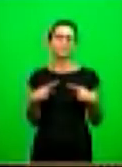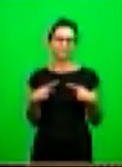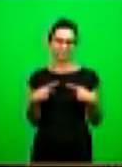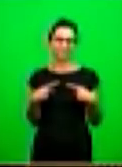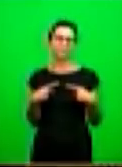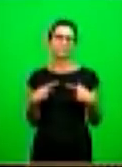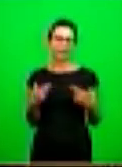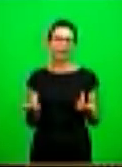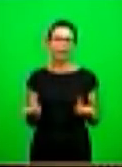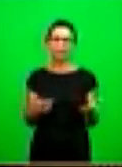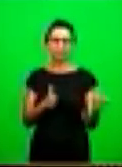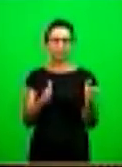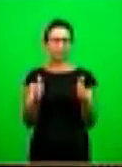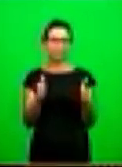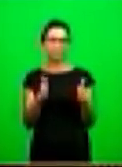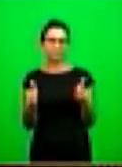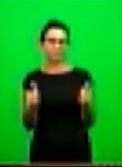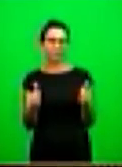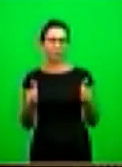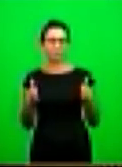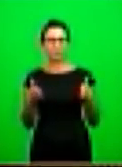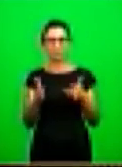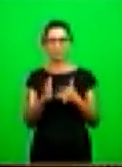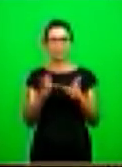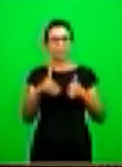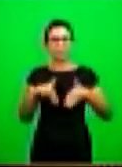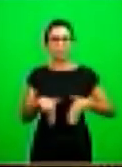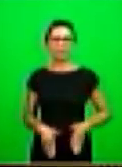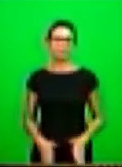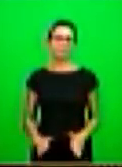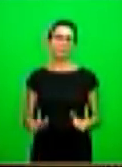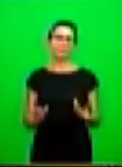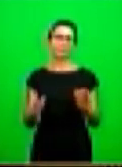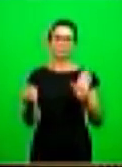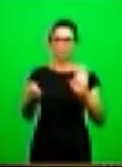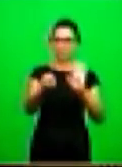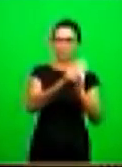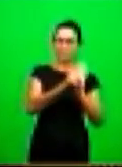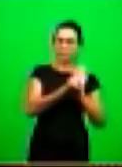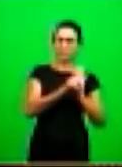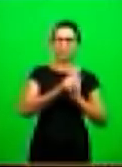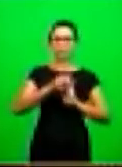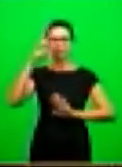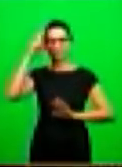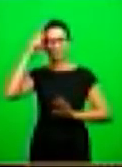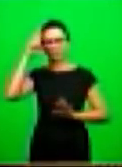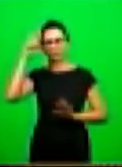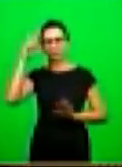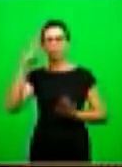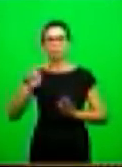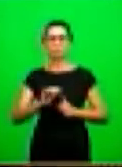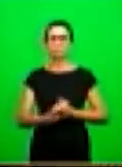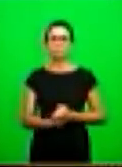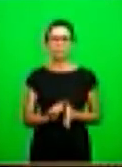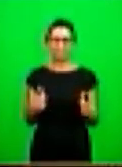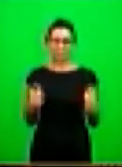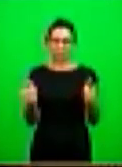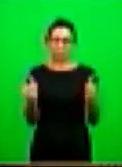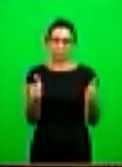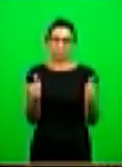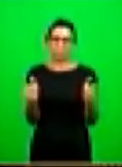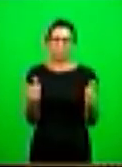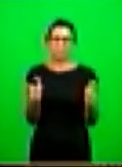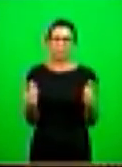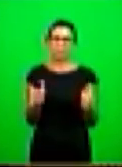La Navidad es el nacimiento de Jesús, fue una marca en la historia. Por eso el tiempo del hombre, el cronos del